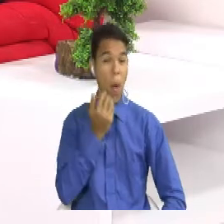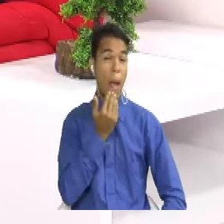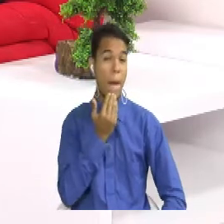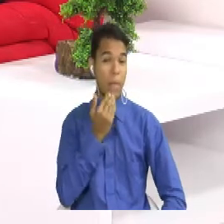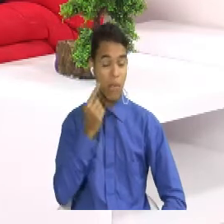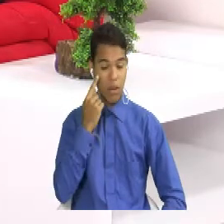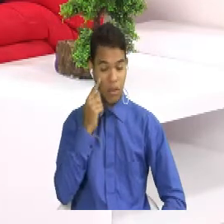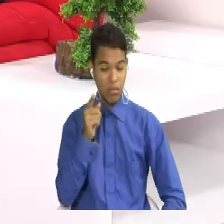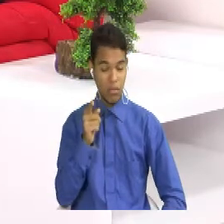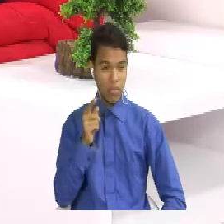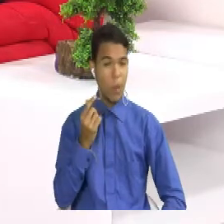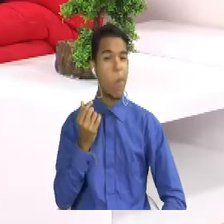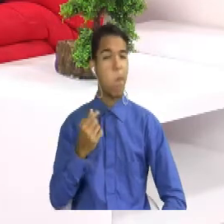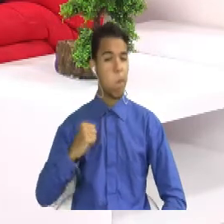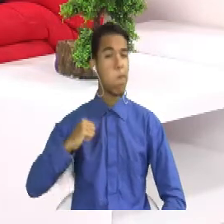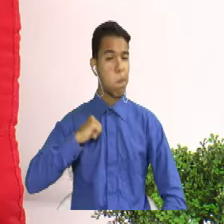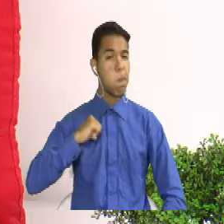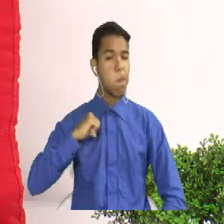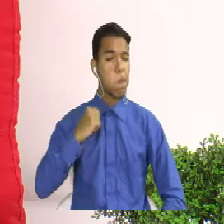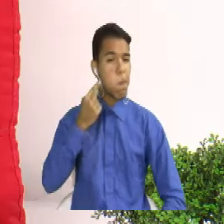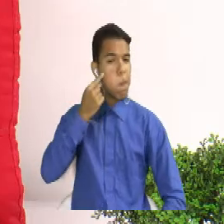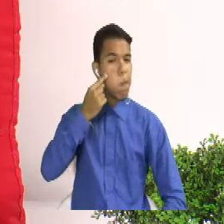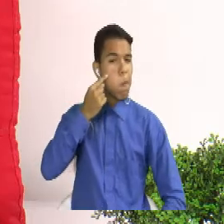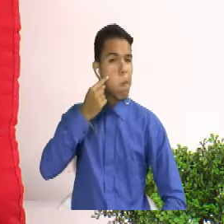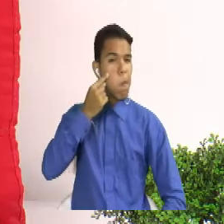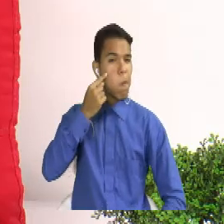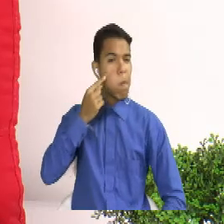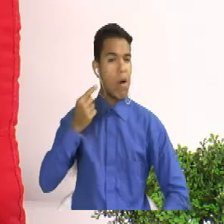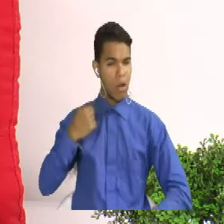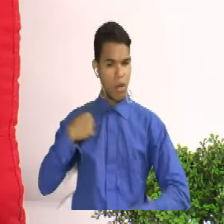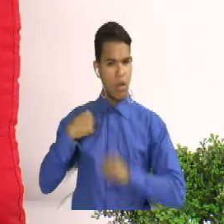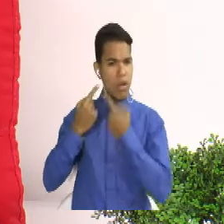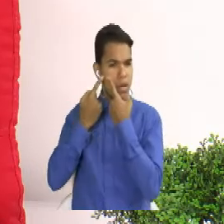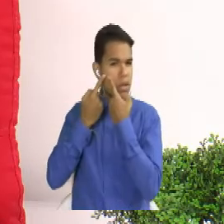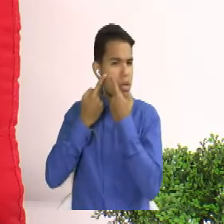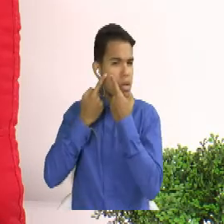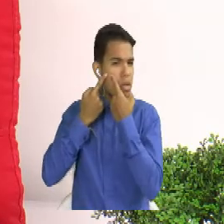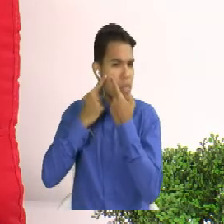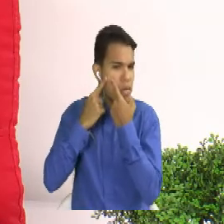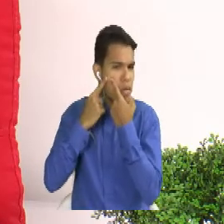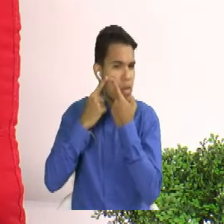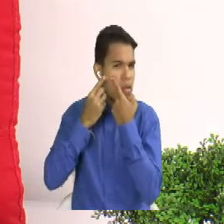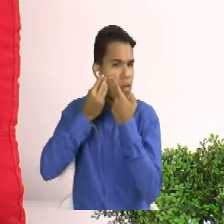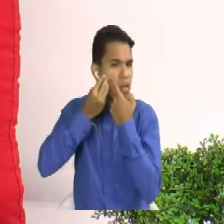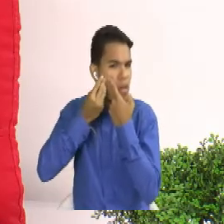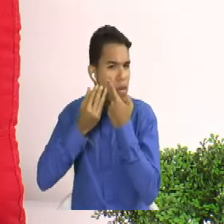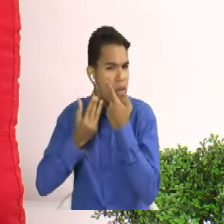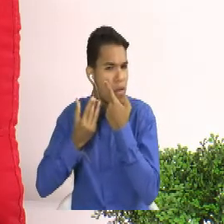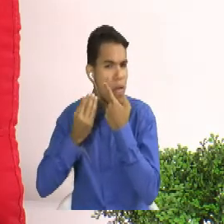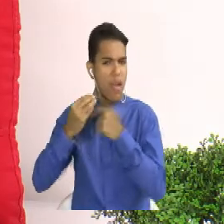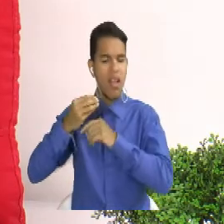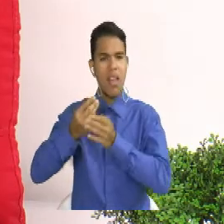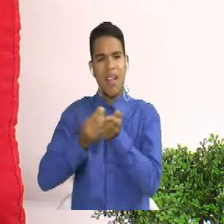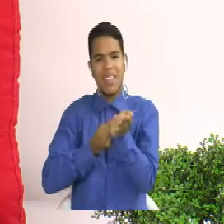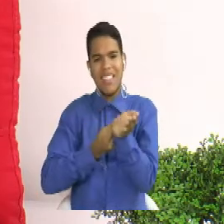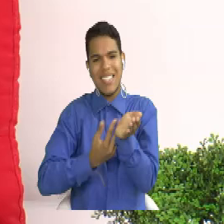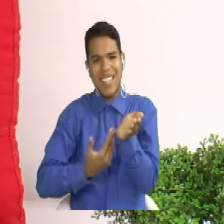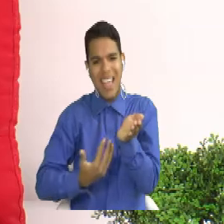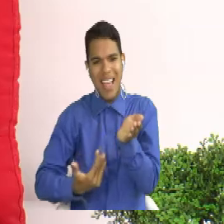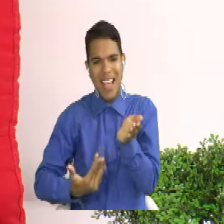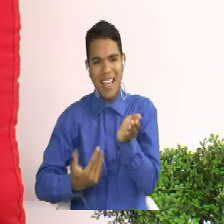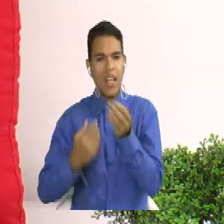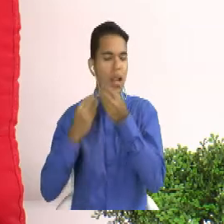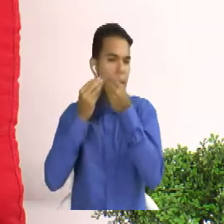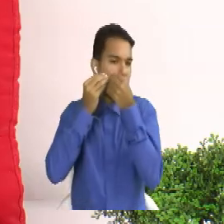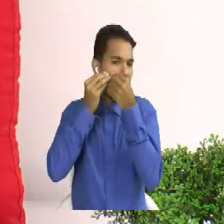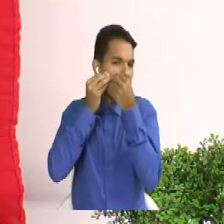personas se oprimen la cara, donde sale sangrecita, ahí va a regar y la bacteria se va